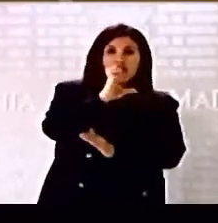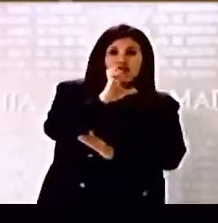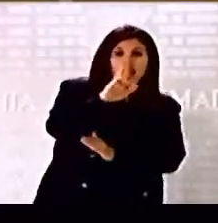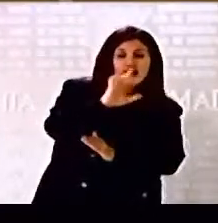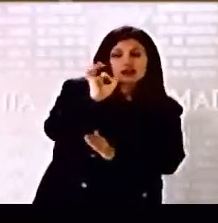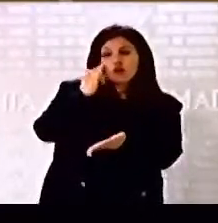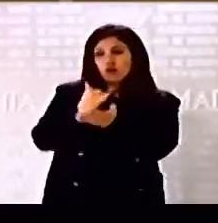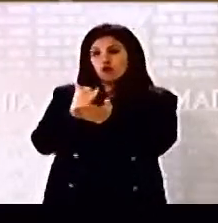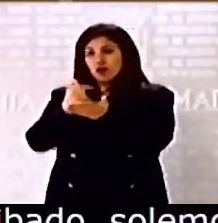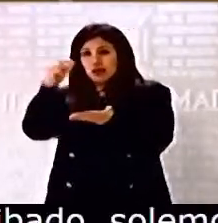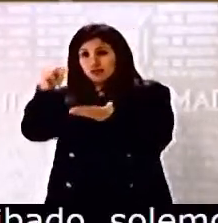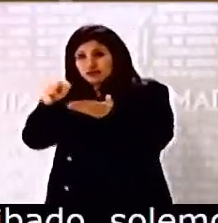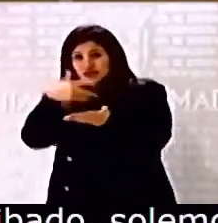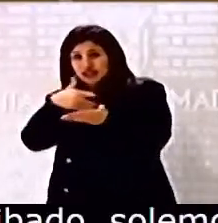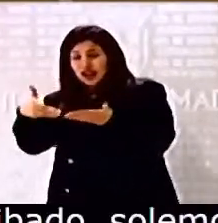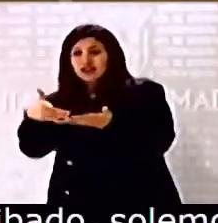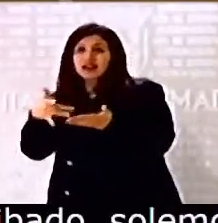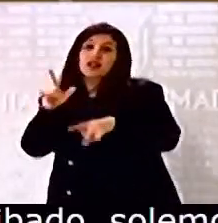antigénicas